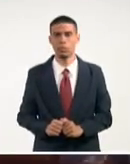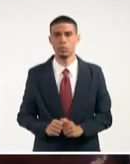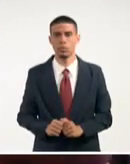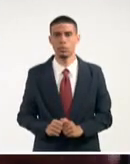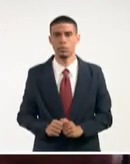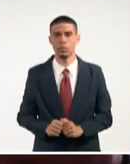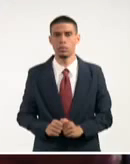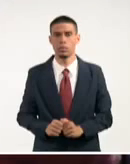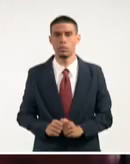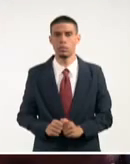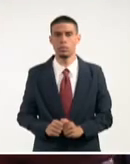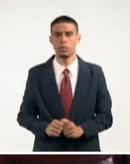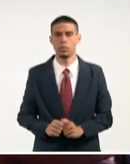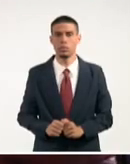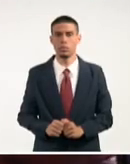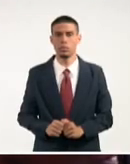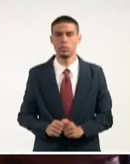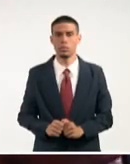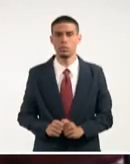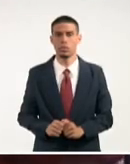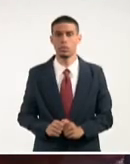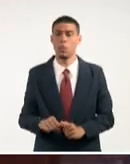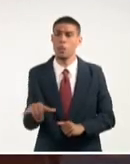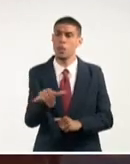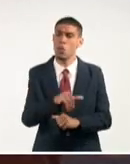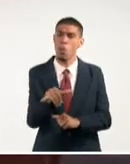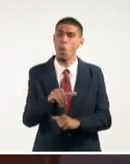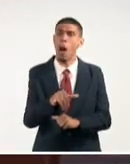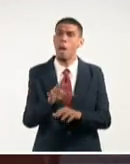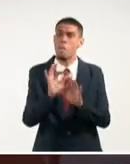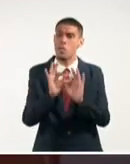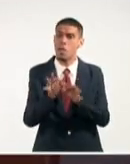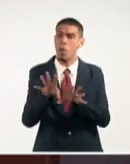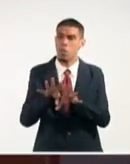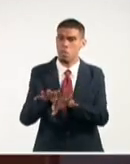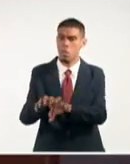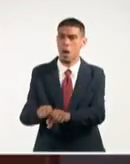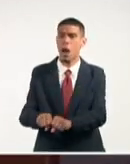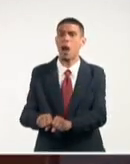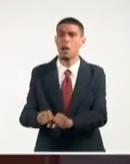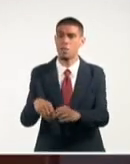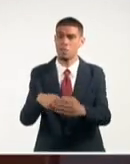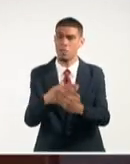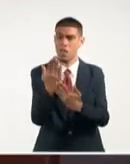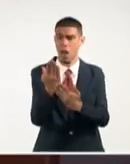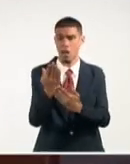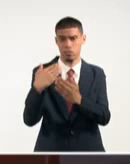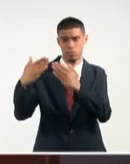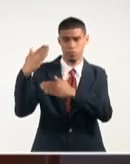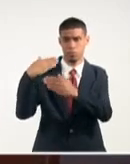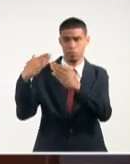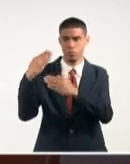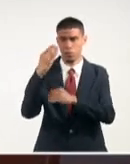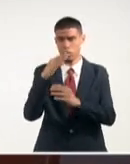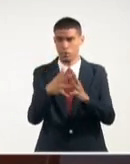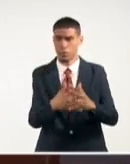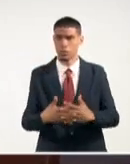e indignantes actos del ocupante en aquellos días